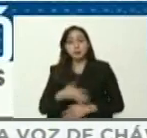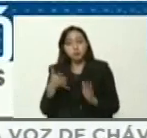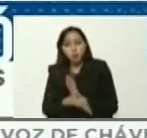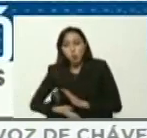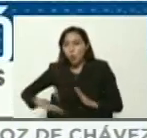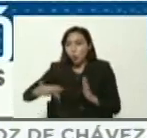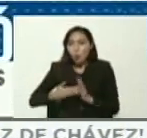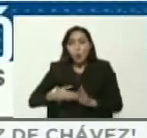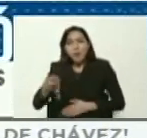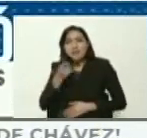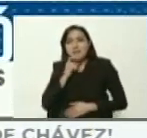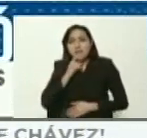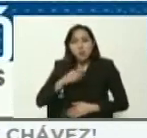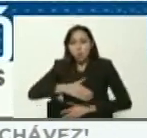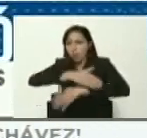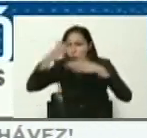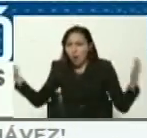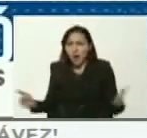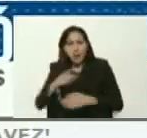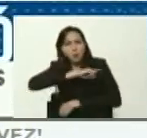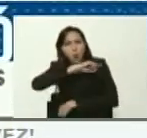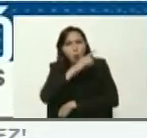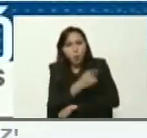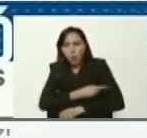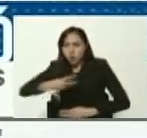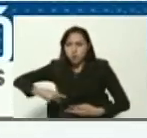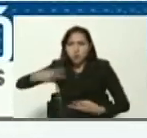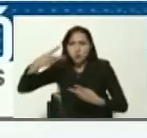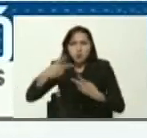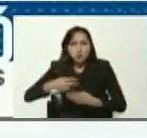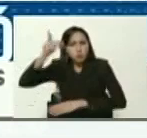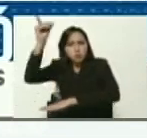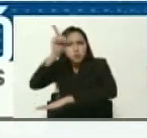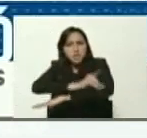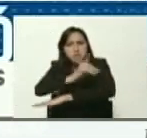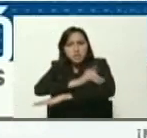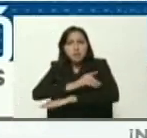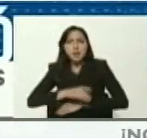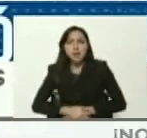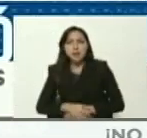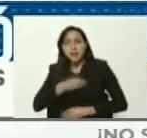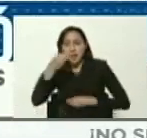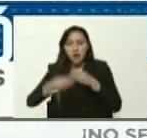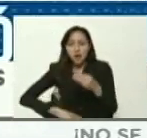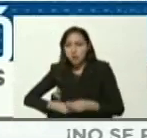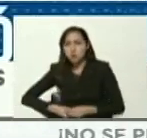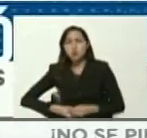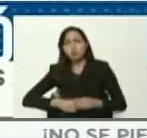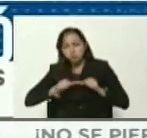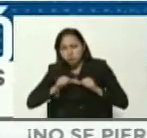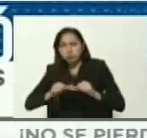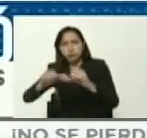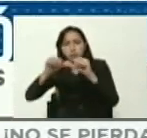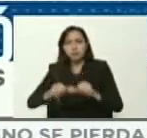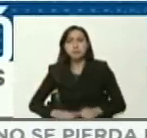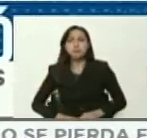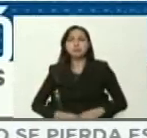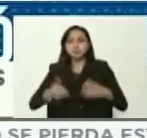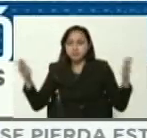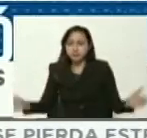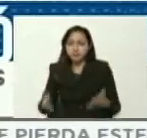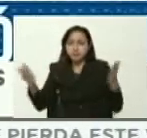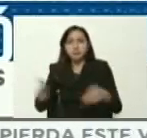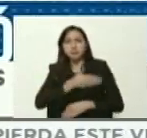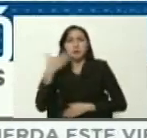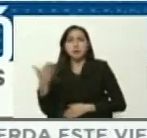surja, ánimo, fuerza, voluntad, disciplina, acción perseverante para superarlo.